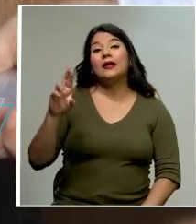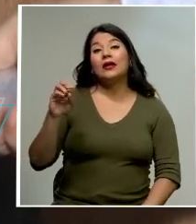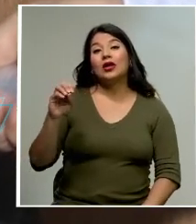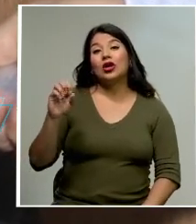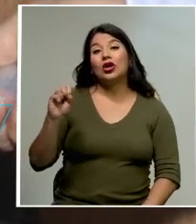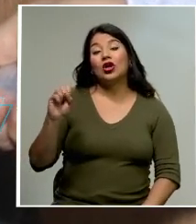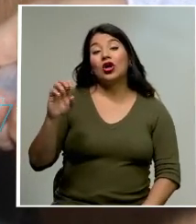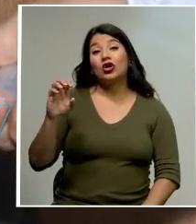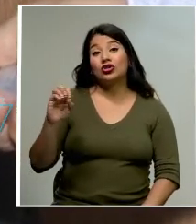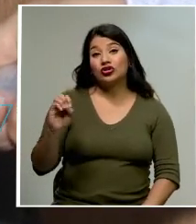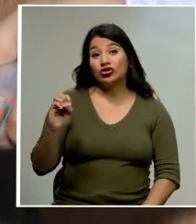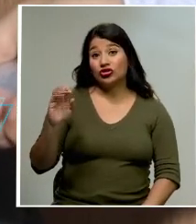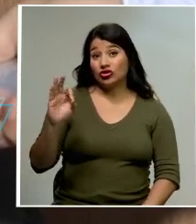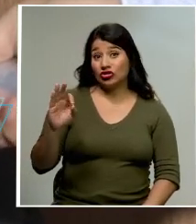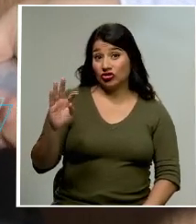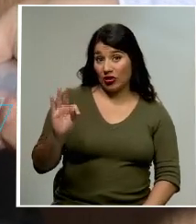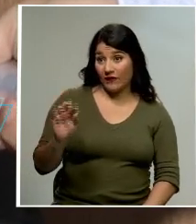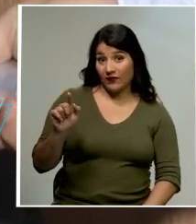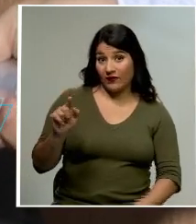la plataforma,